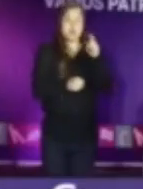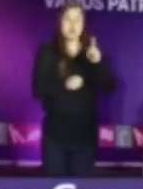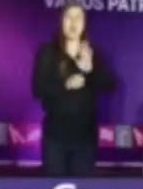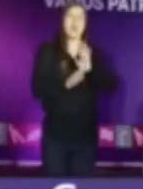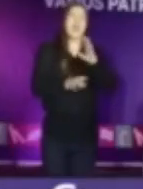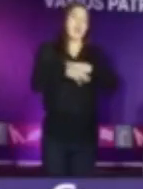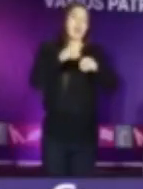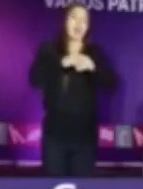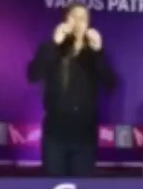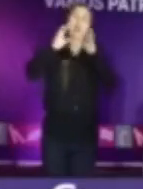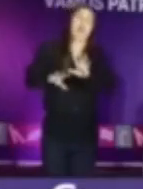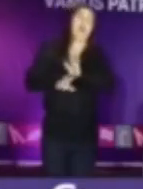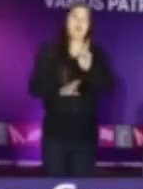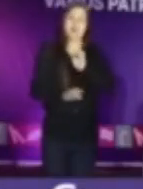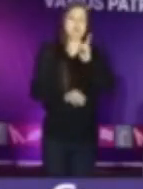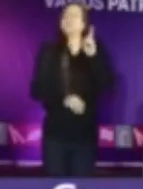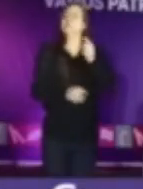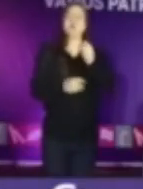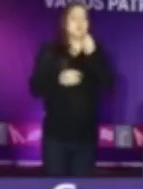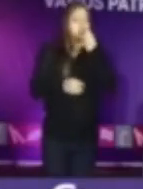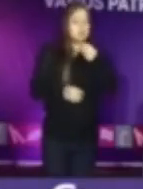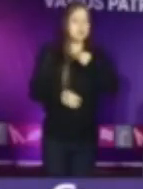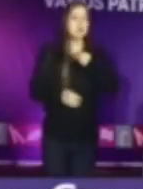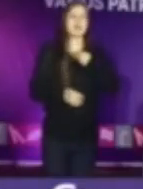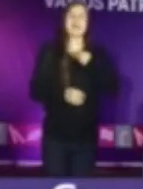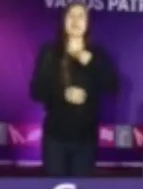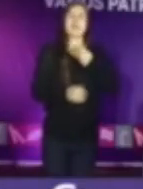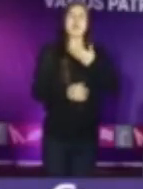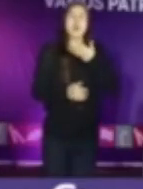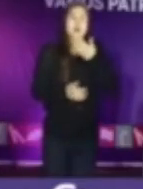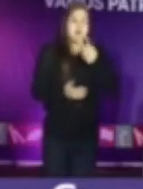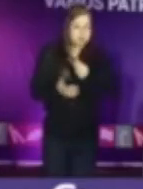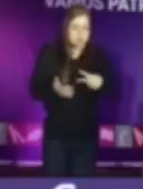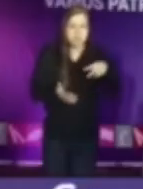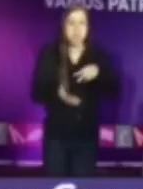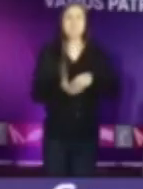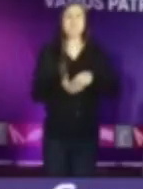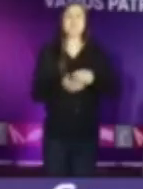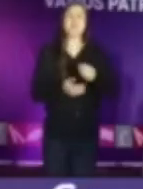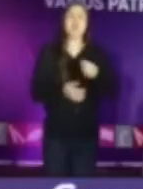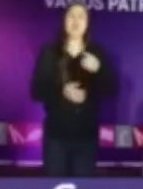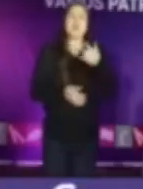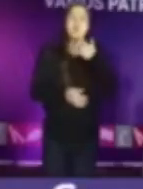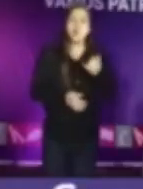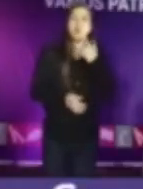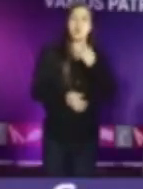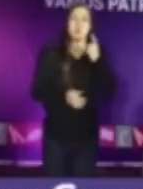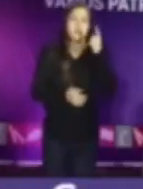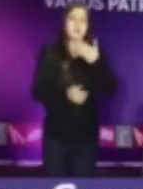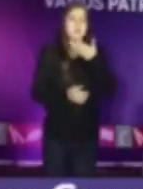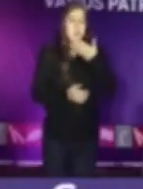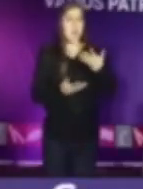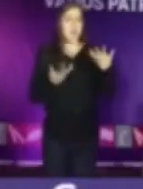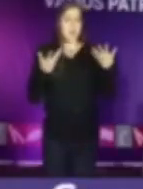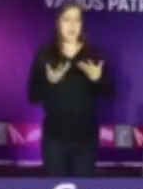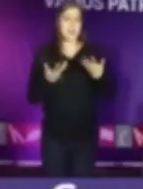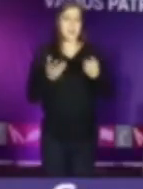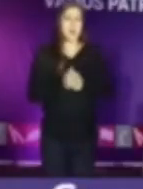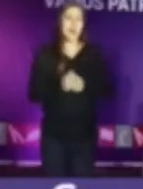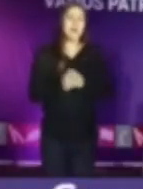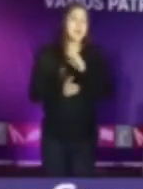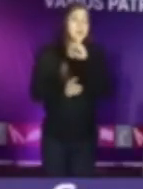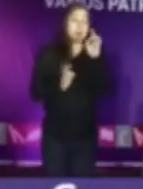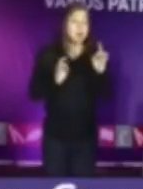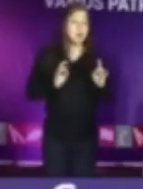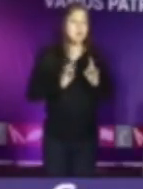vencido, cayó y se levantó, que es la gente que yo más respeto. Y luego, de repente, se da uno que